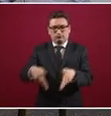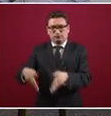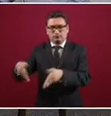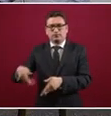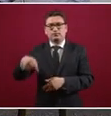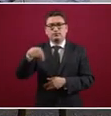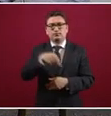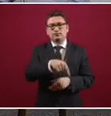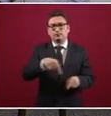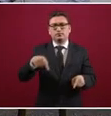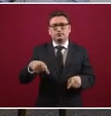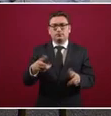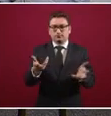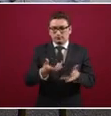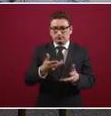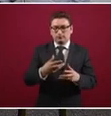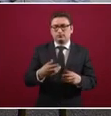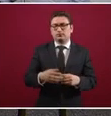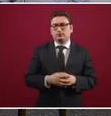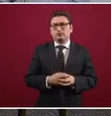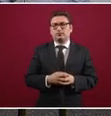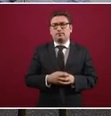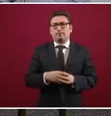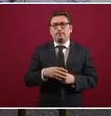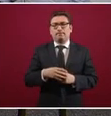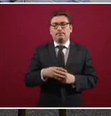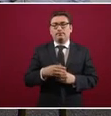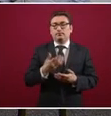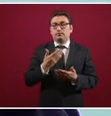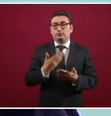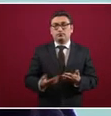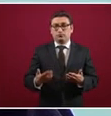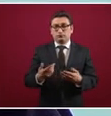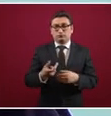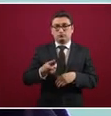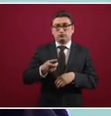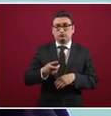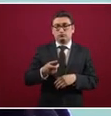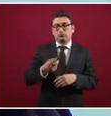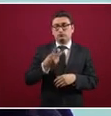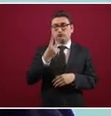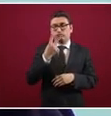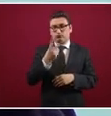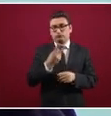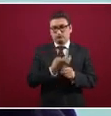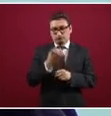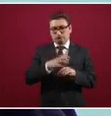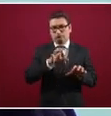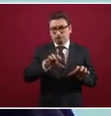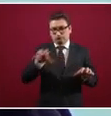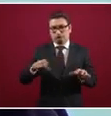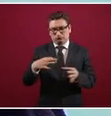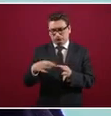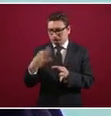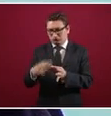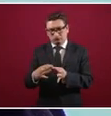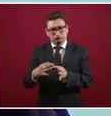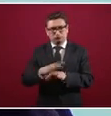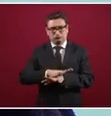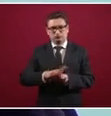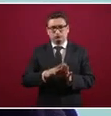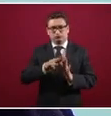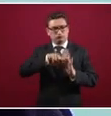forenses al día de hoy tenemos solamente dos estados que han cumplido con toda la